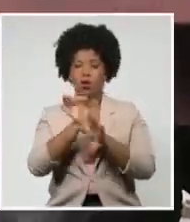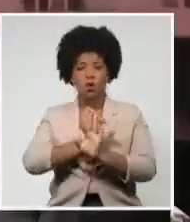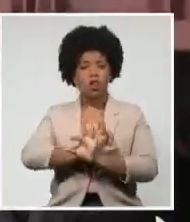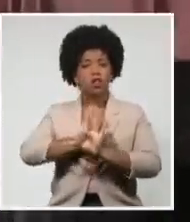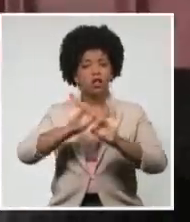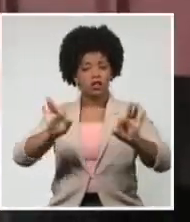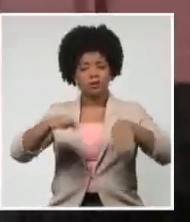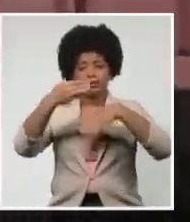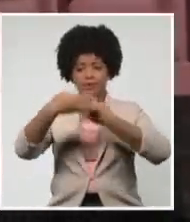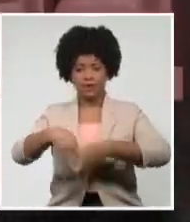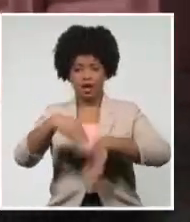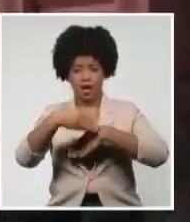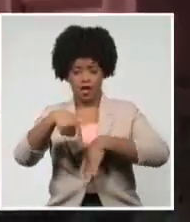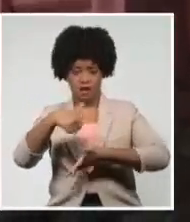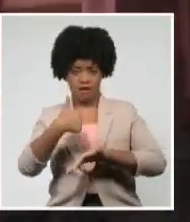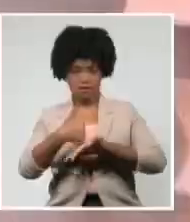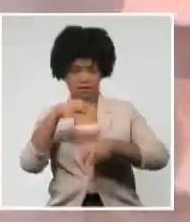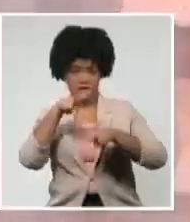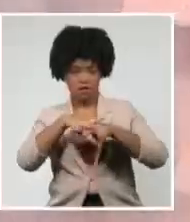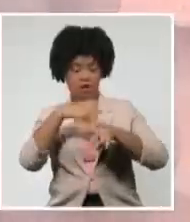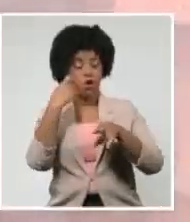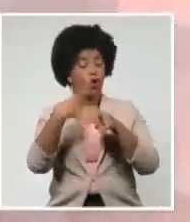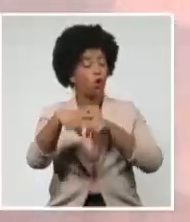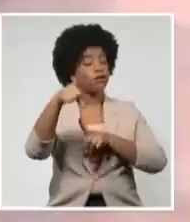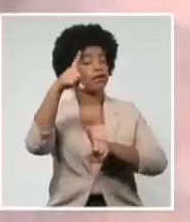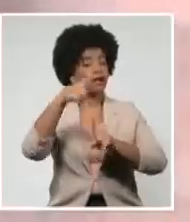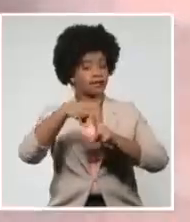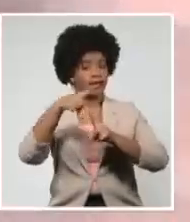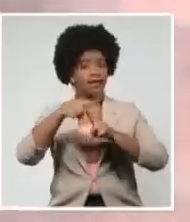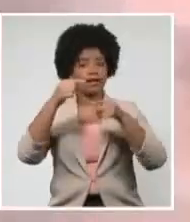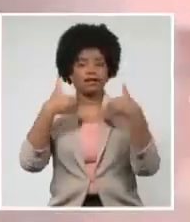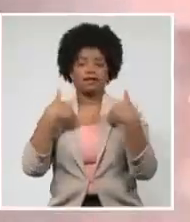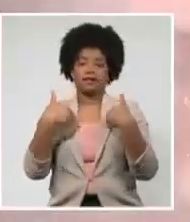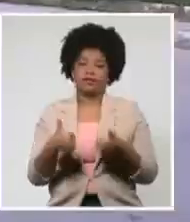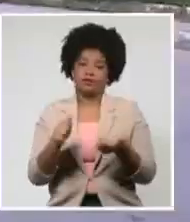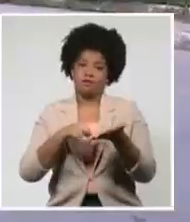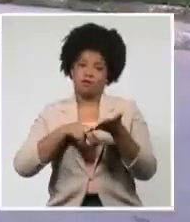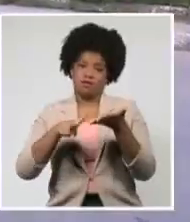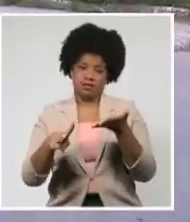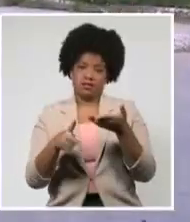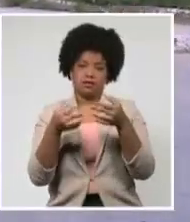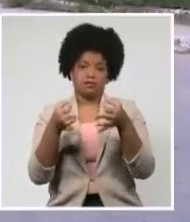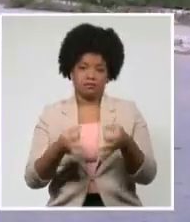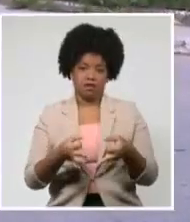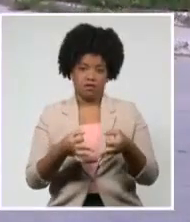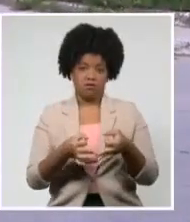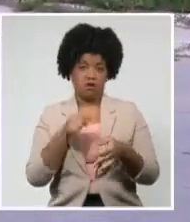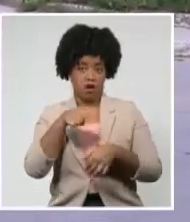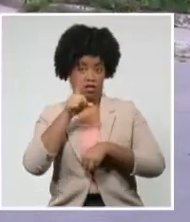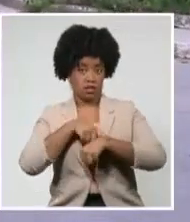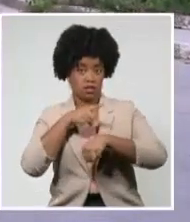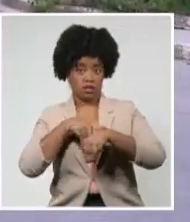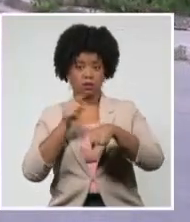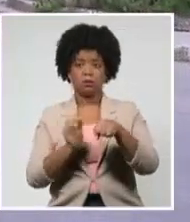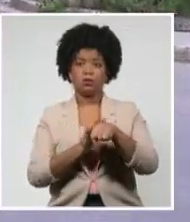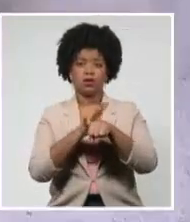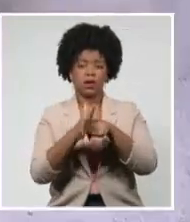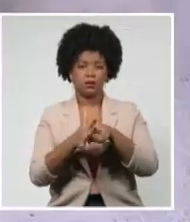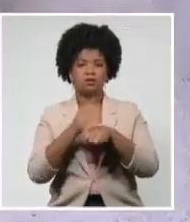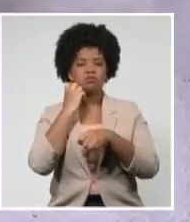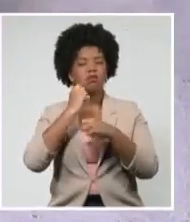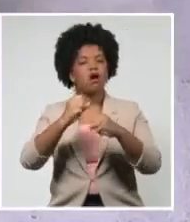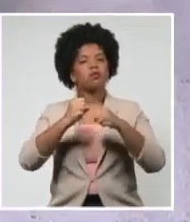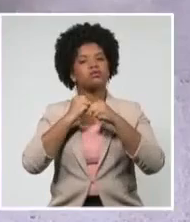populares de esta capital es otra de las tareas de la Dirección Provincial de Comunales, quienes en tiempos de COVID intensifican